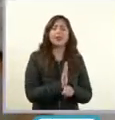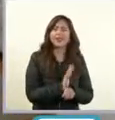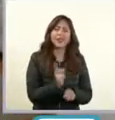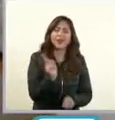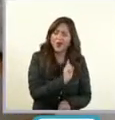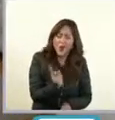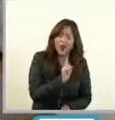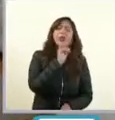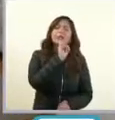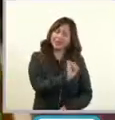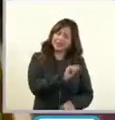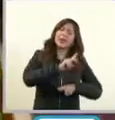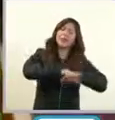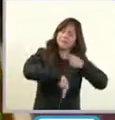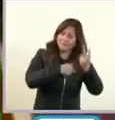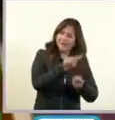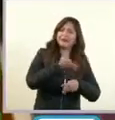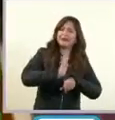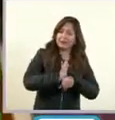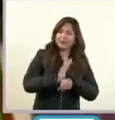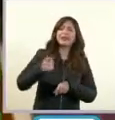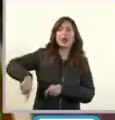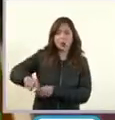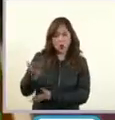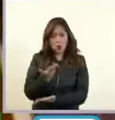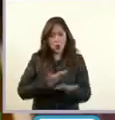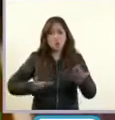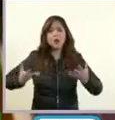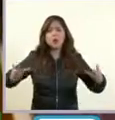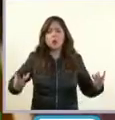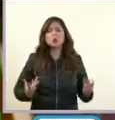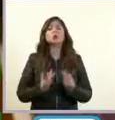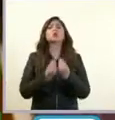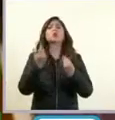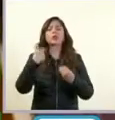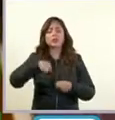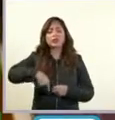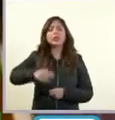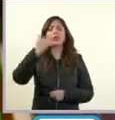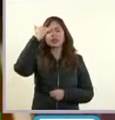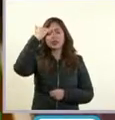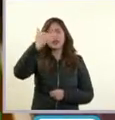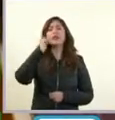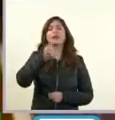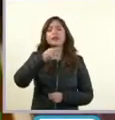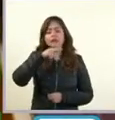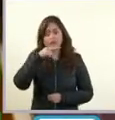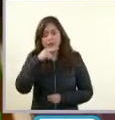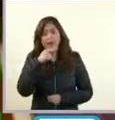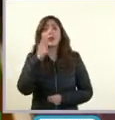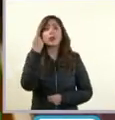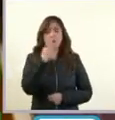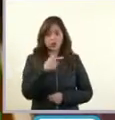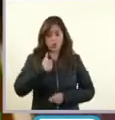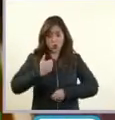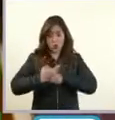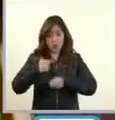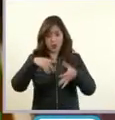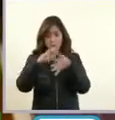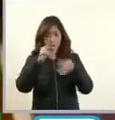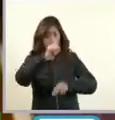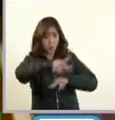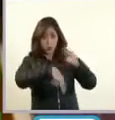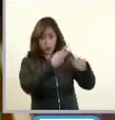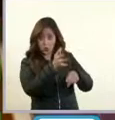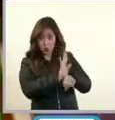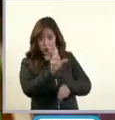la cultura, hay que ir al cine, hay que convivir con nuestras amistades ahora que viene esta época decembrina. No se Claro. trata de eso. Lo que se trata es de